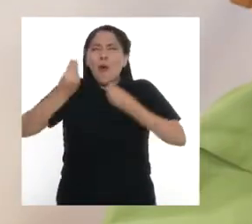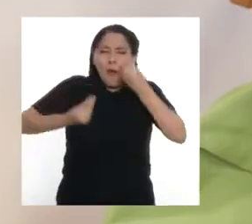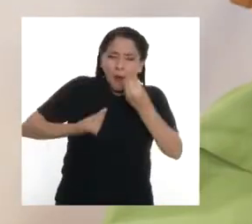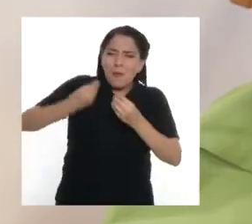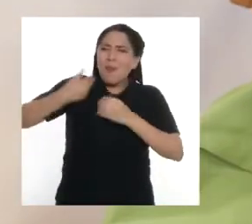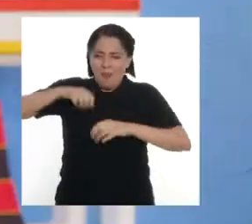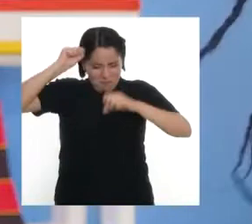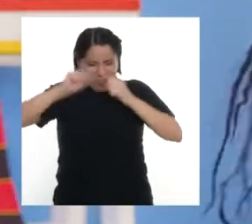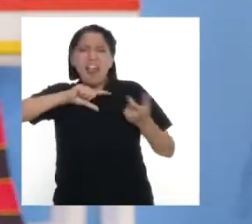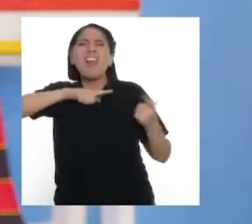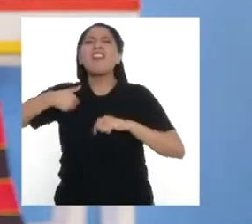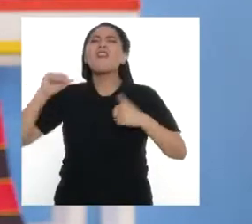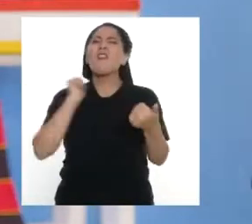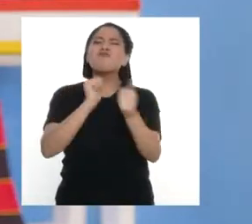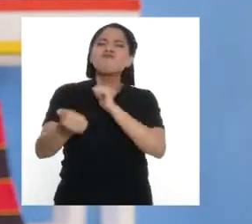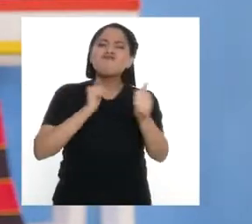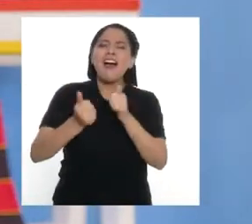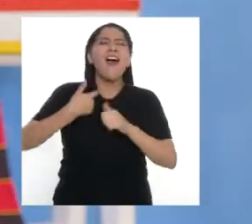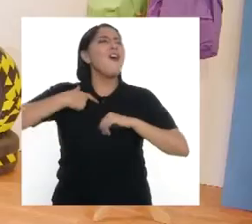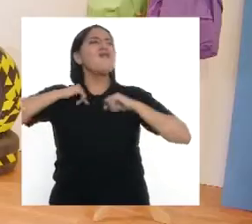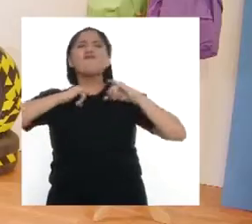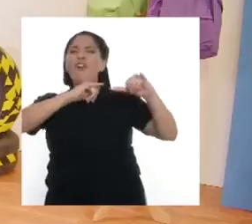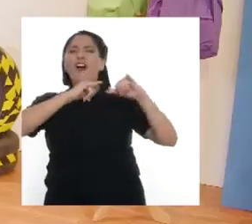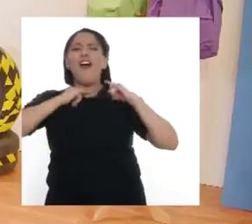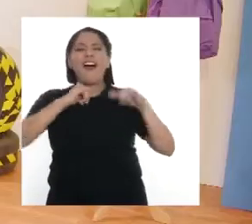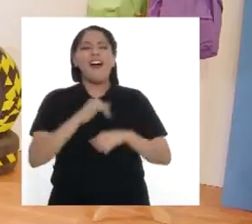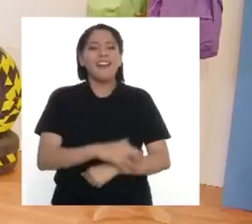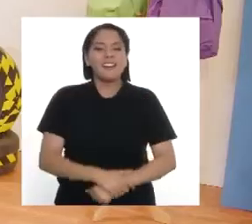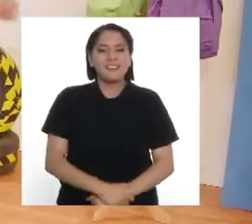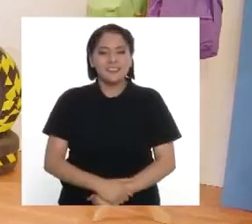preparado para el duelo. ¡Yo también!